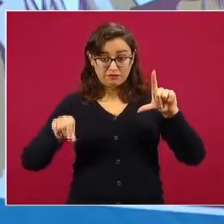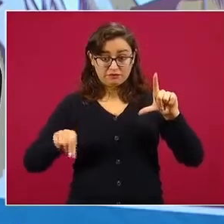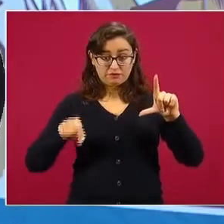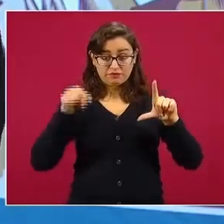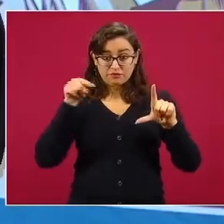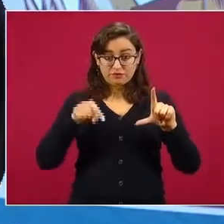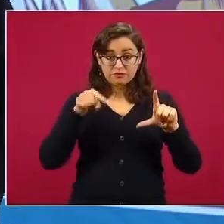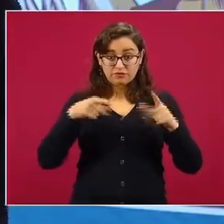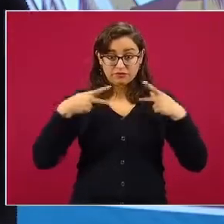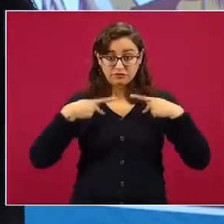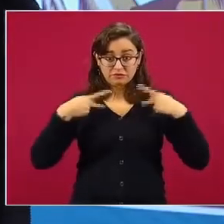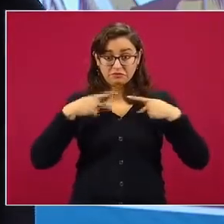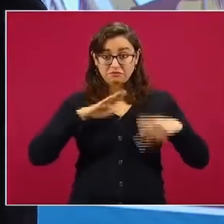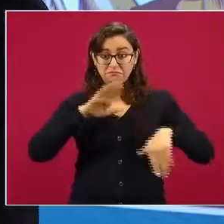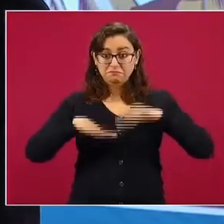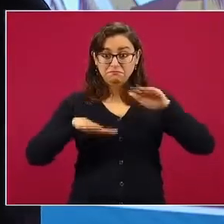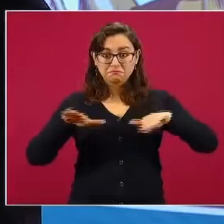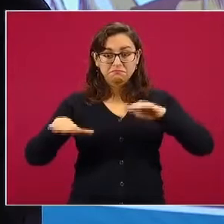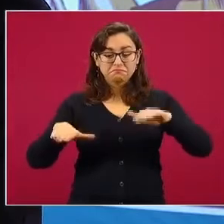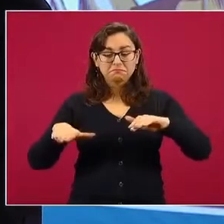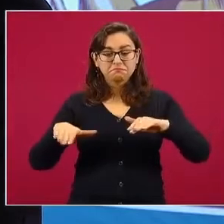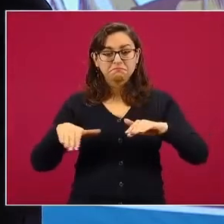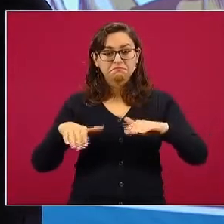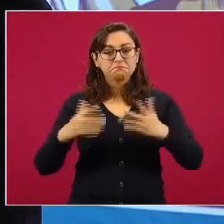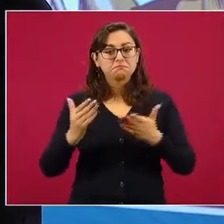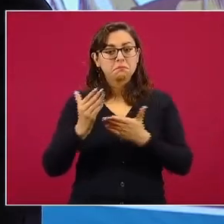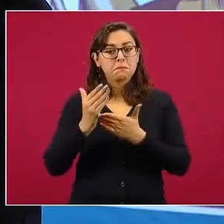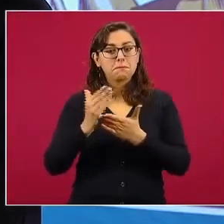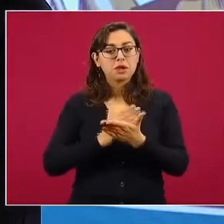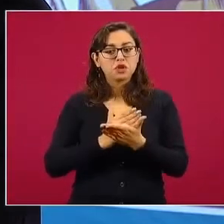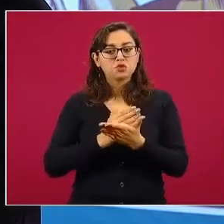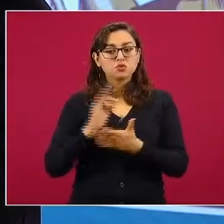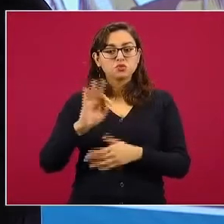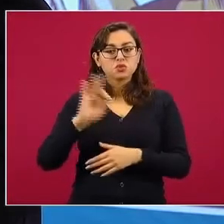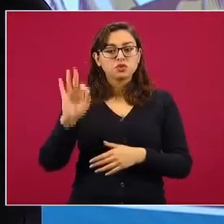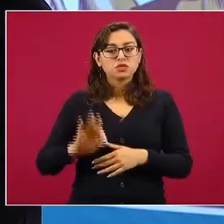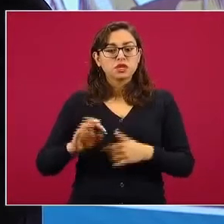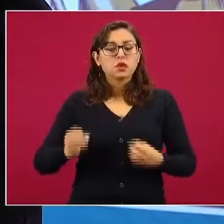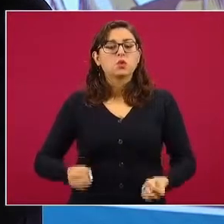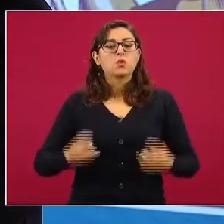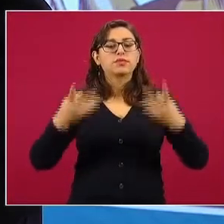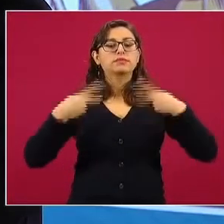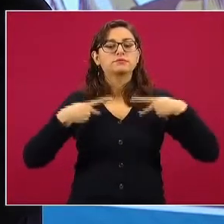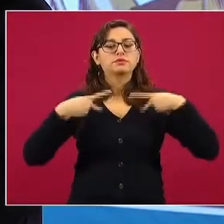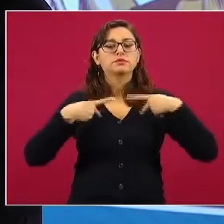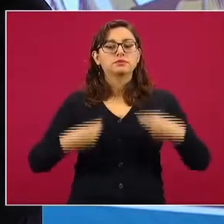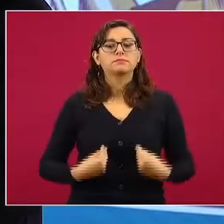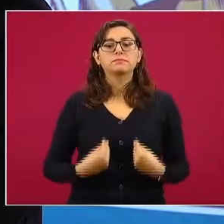con menos fallecidos en proporción a su población.